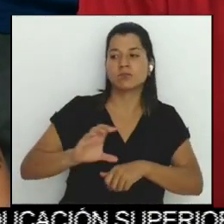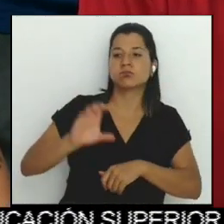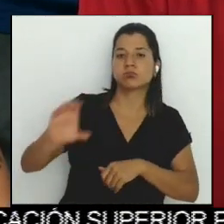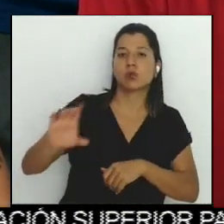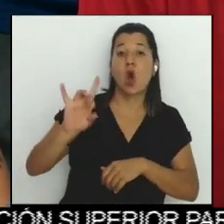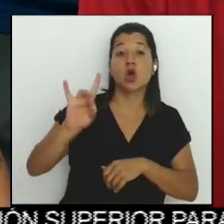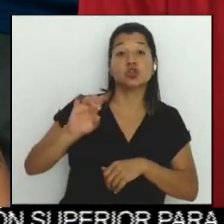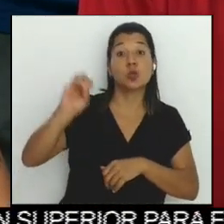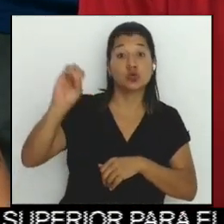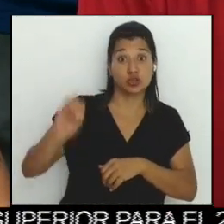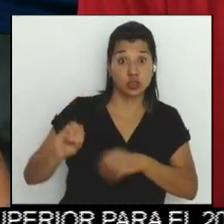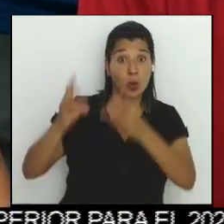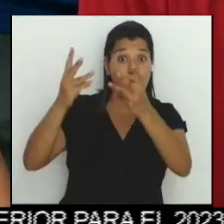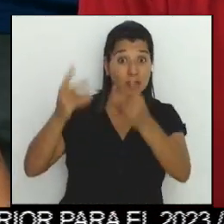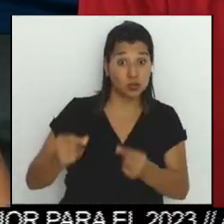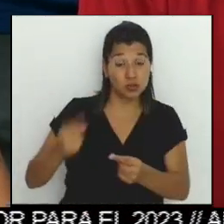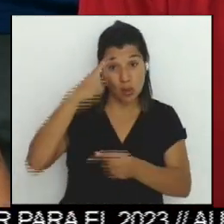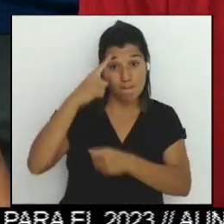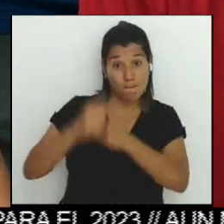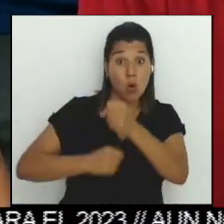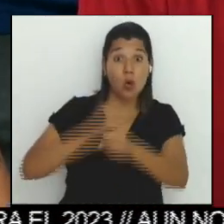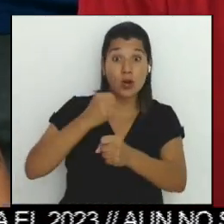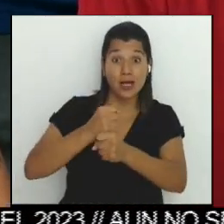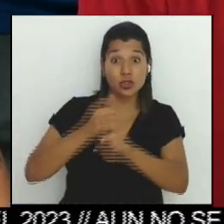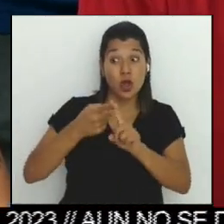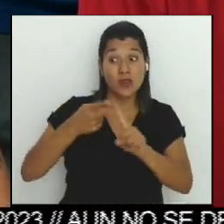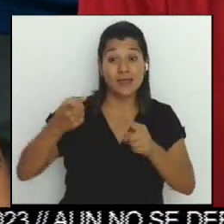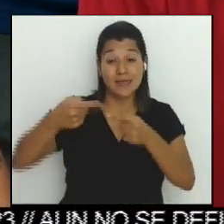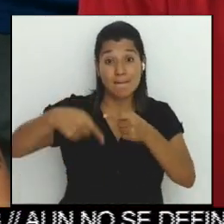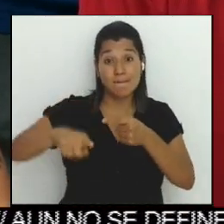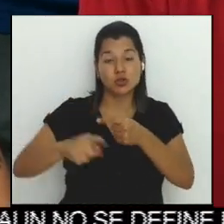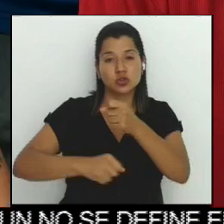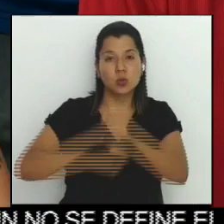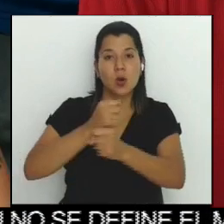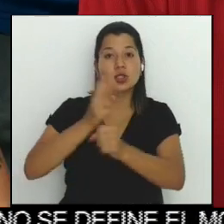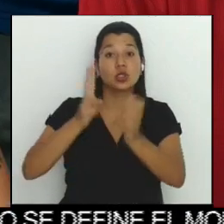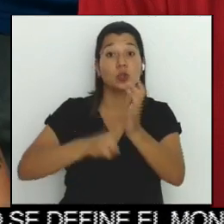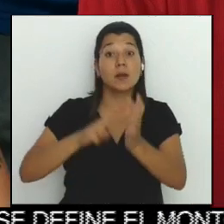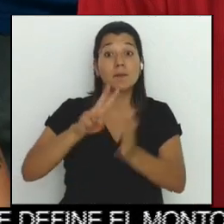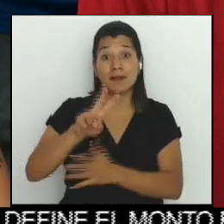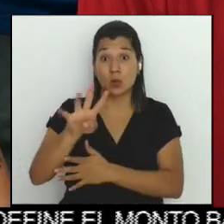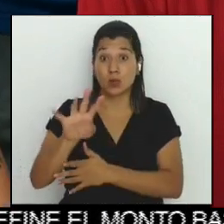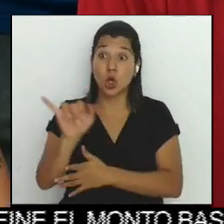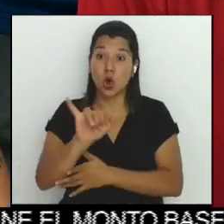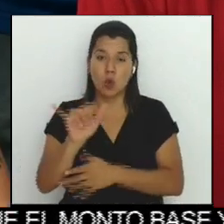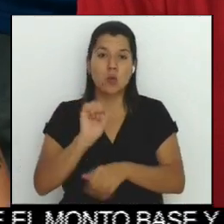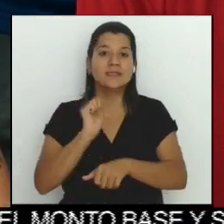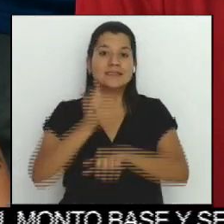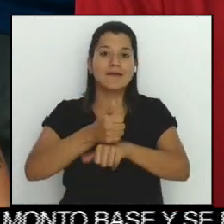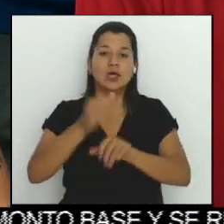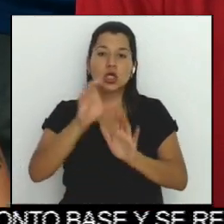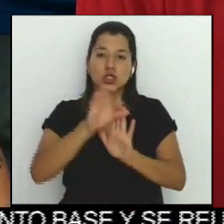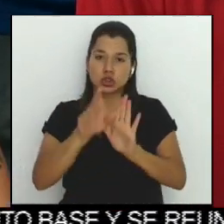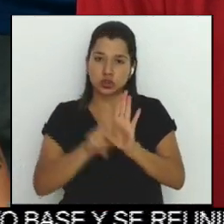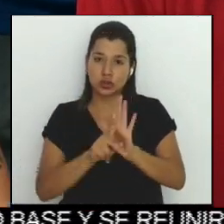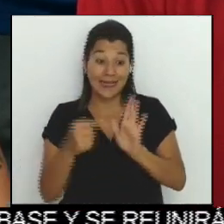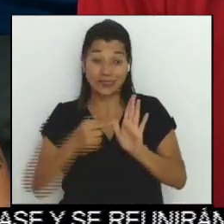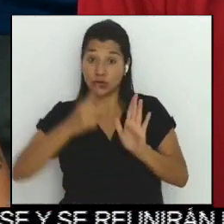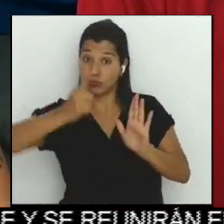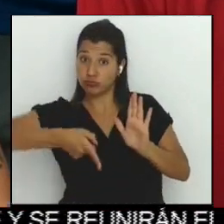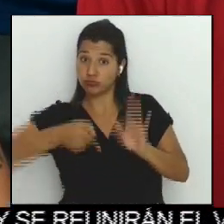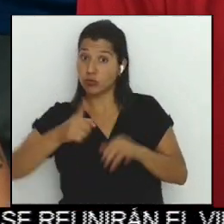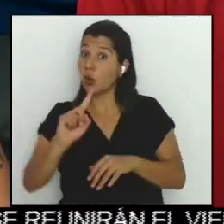2024, tal y como establece el mandato constitucional, que, como bien lo dije, es un mandato y no una aspiración escrita en un